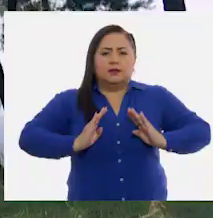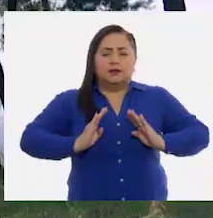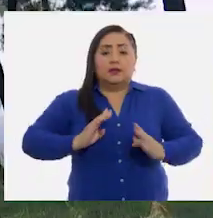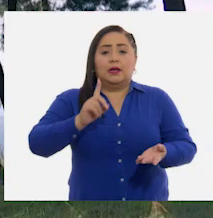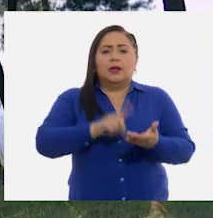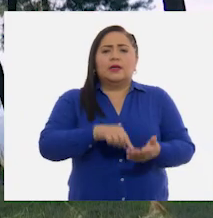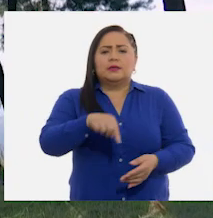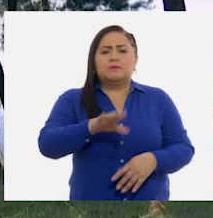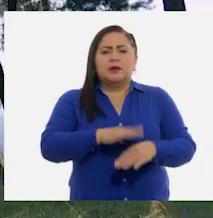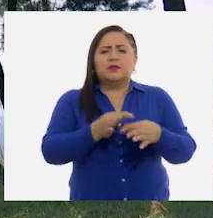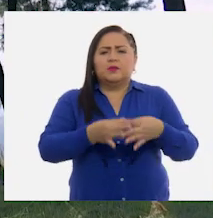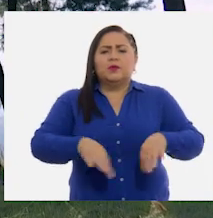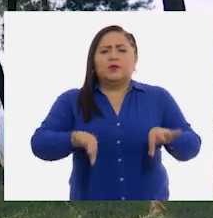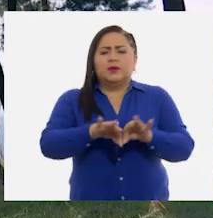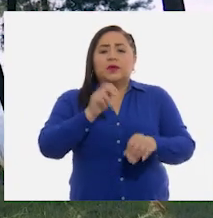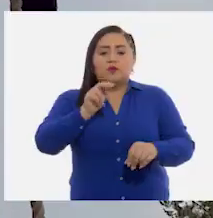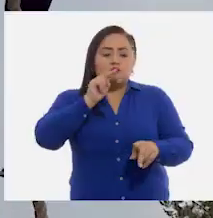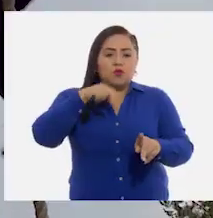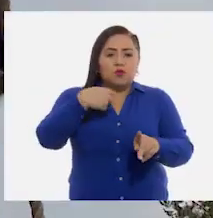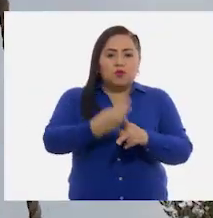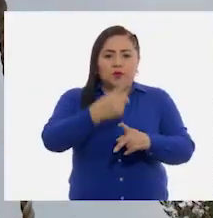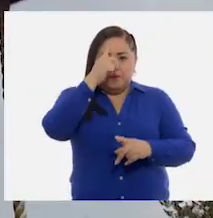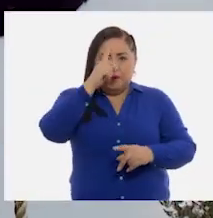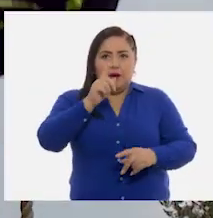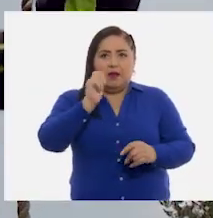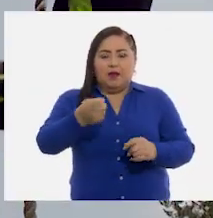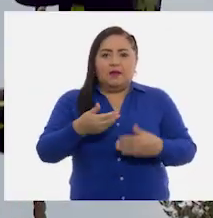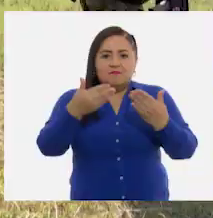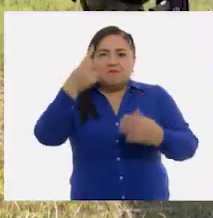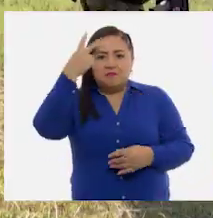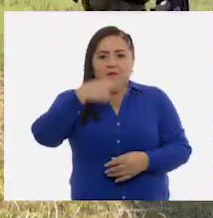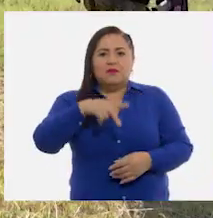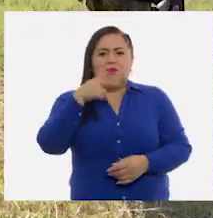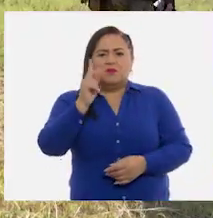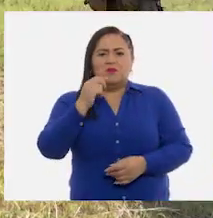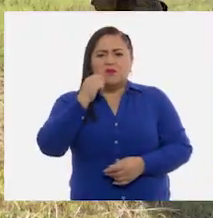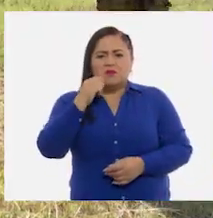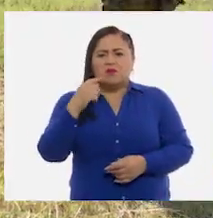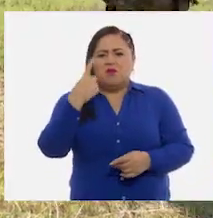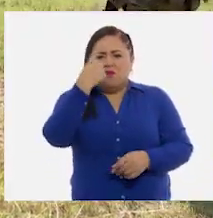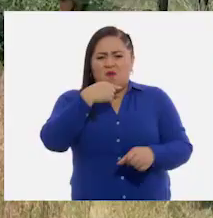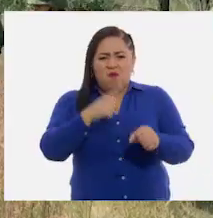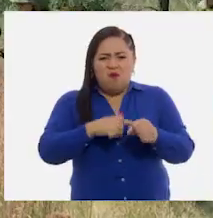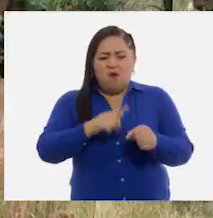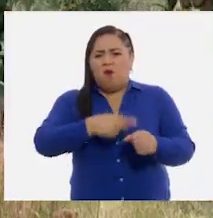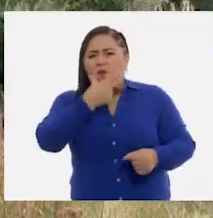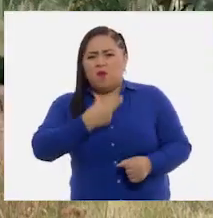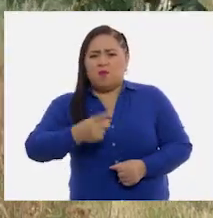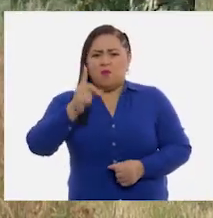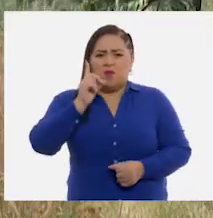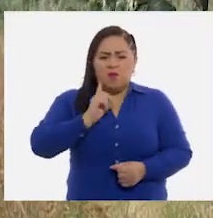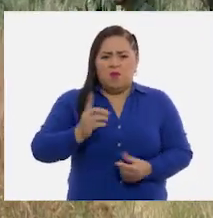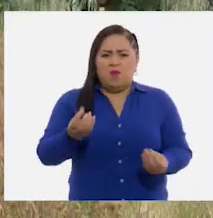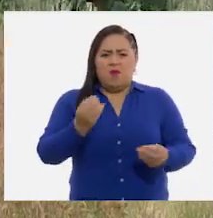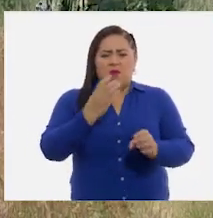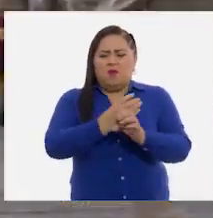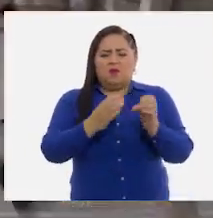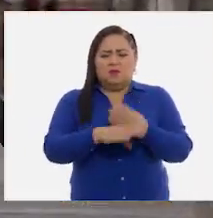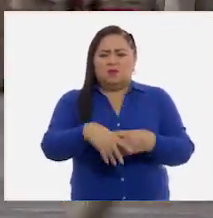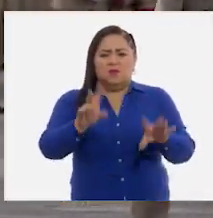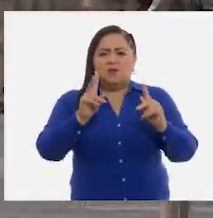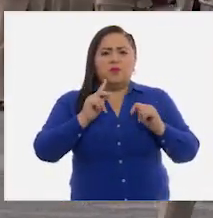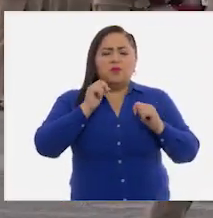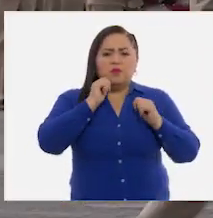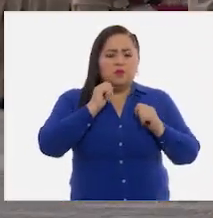Aquí lo más importante es la voluntad de servir a México, sin importar raza, color, sexo, origen étnico o estatus social.